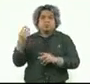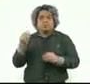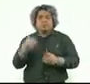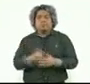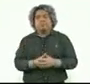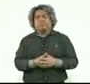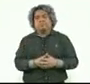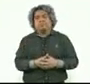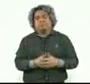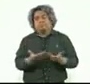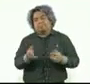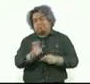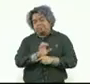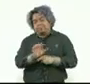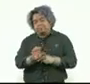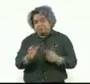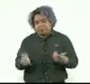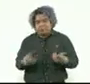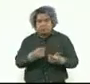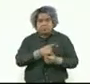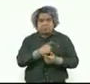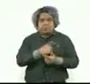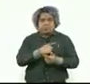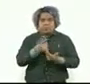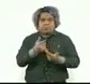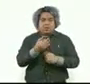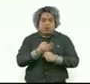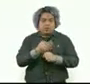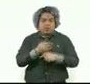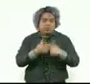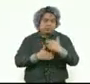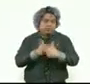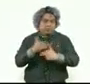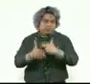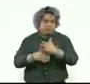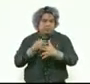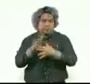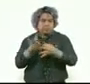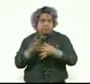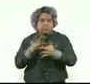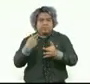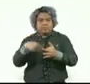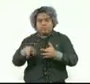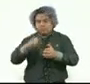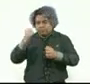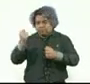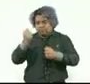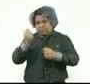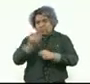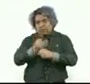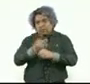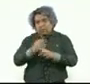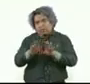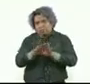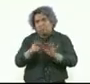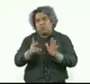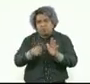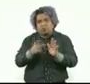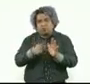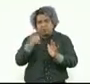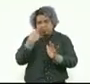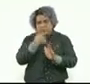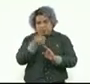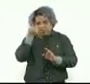anterior. Entonces, pues se hizo el procedimiento y afortunadamente pues ahora viene todo el procedimiento de regreso a